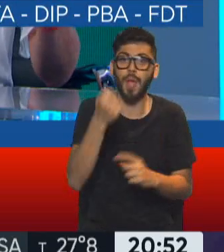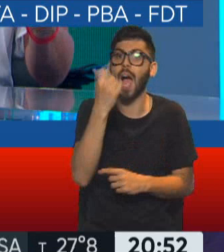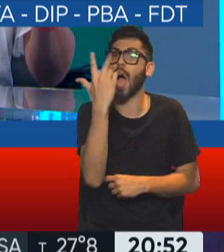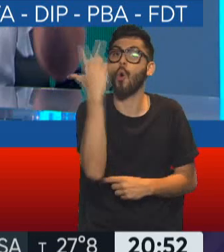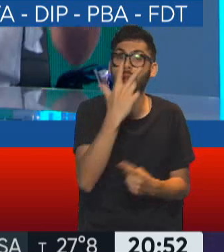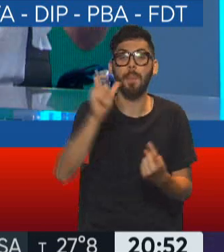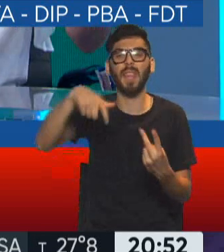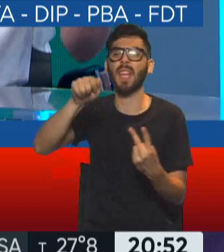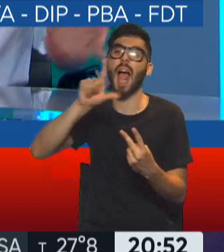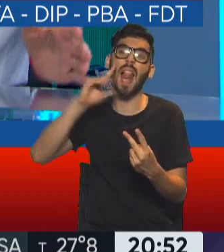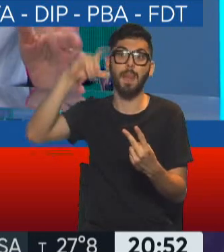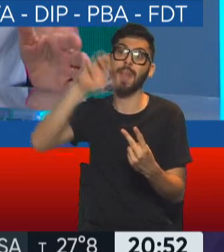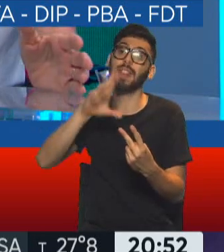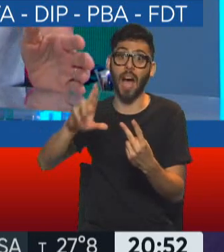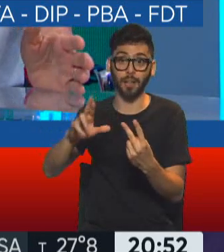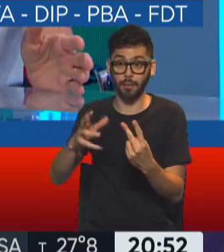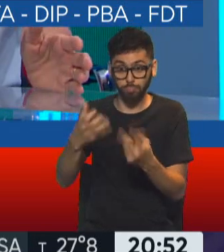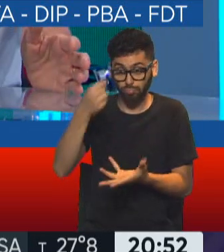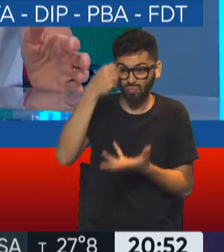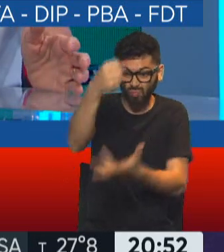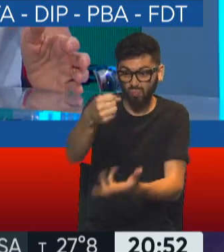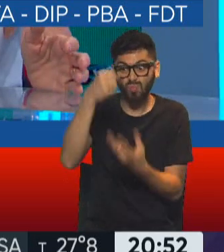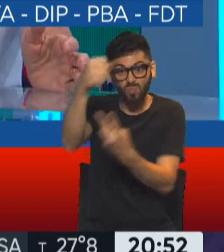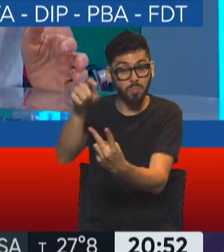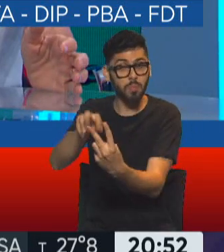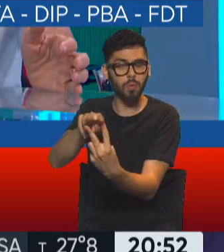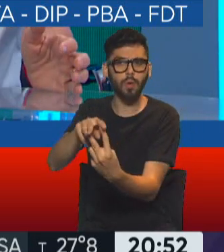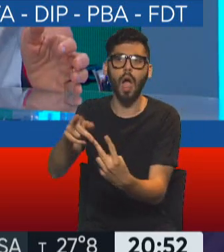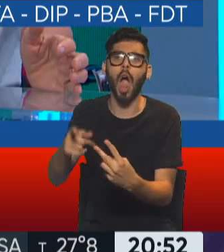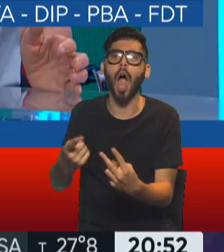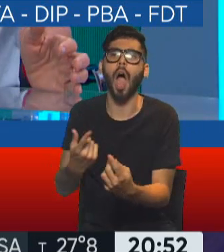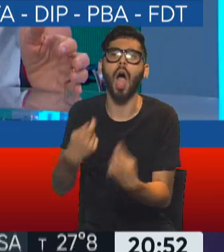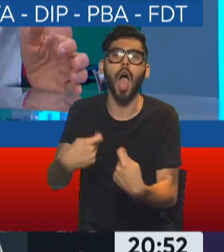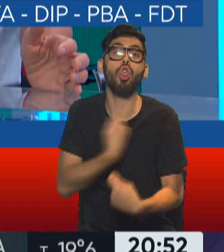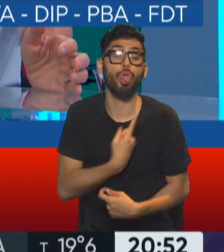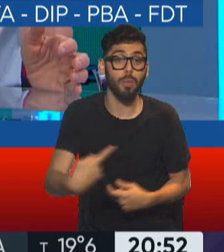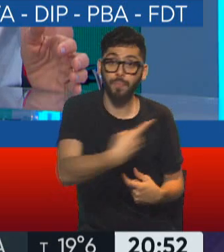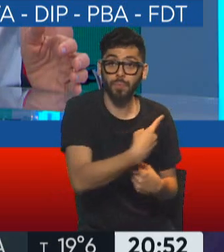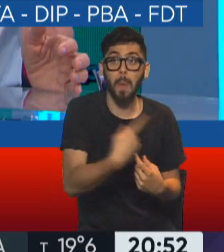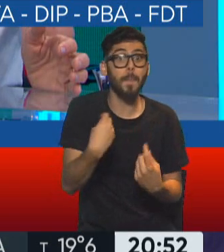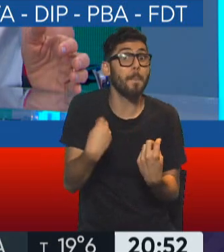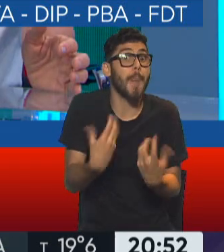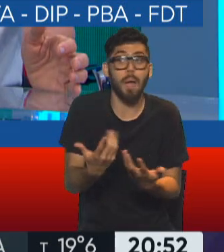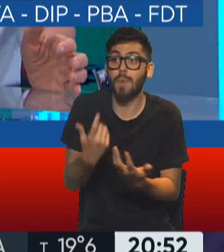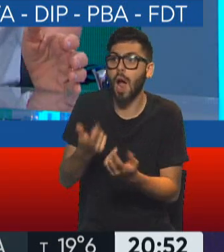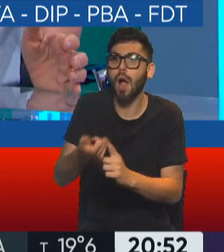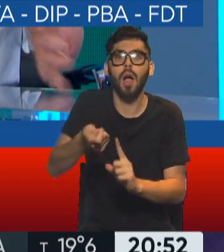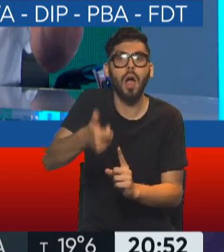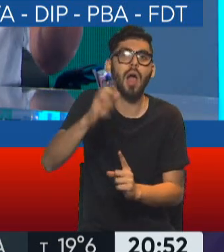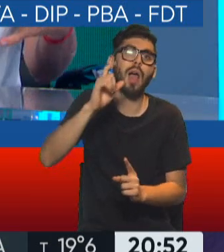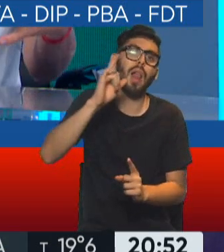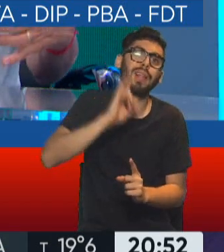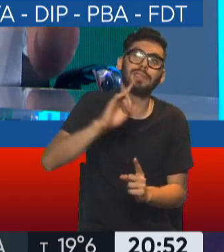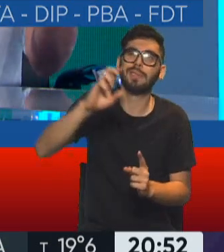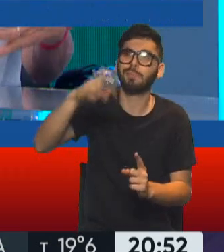millones de niños, va todo prácticamente a ese sector que no entiende que esa madre necesita tener leche, pan, arroz, fideos, carne, fruta, verdura,